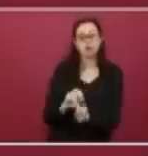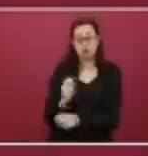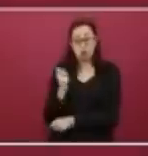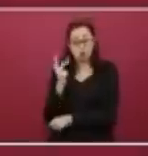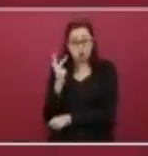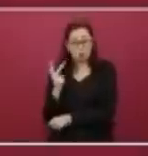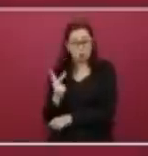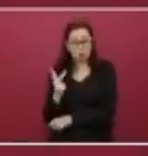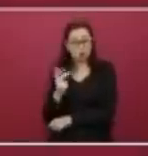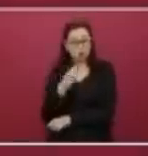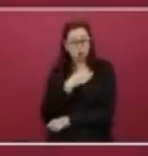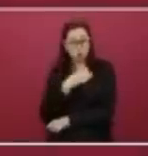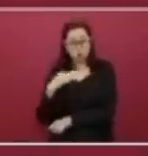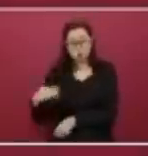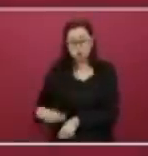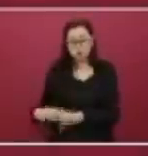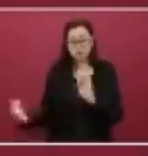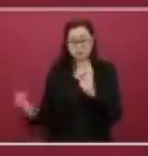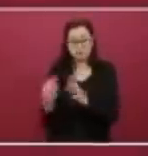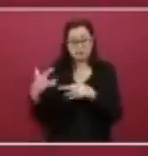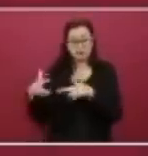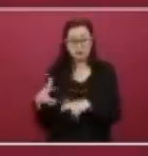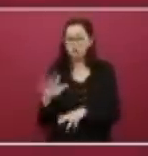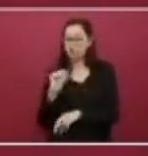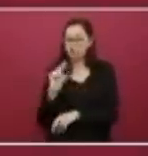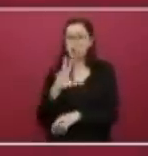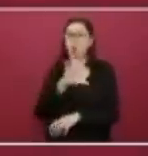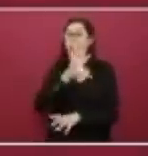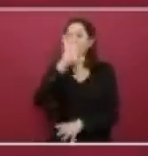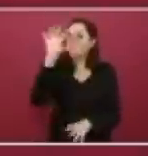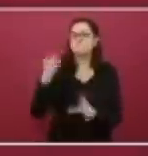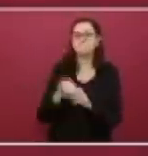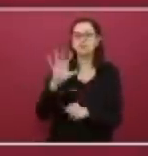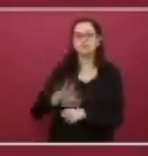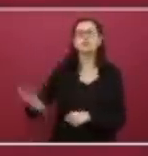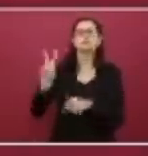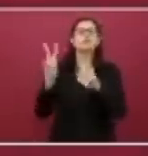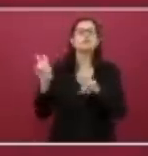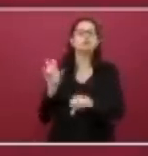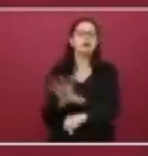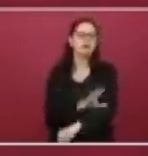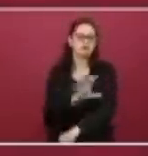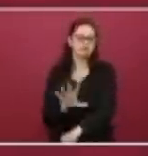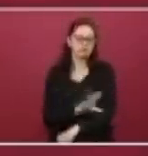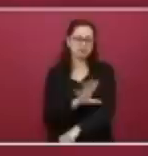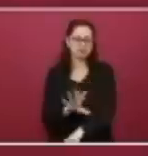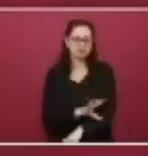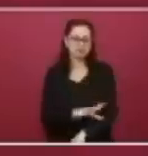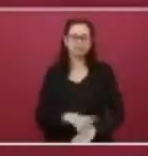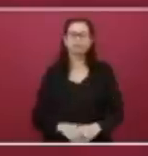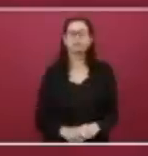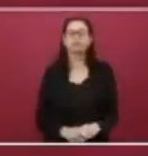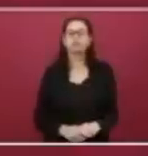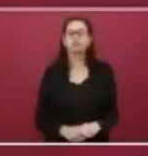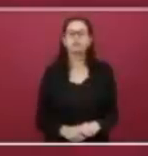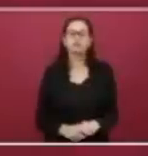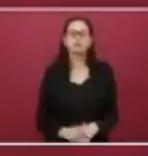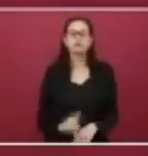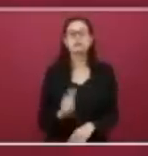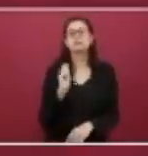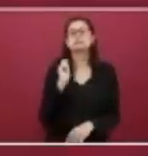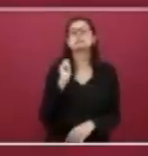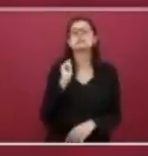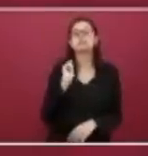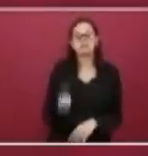municipios de la cuenca del río cuautla sino en todo el estado por el tema de la electricidad es decir se llevará a cabo esta consulta